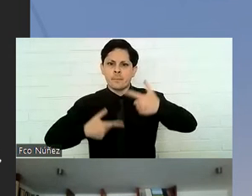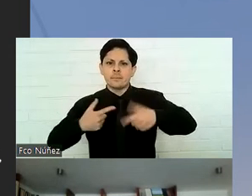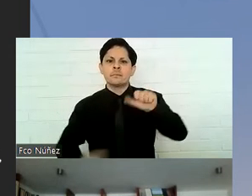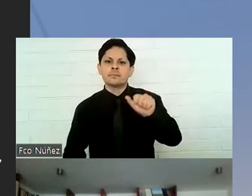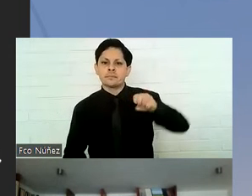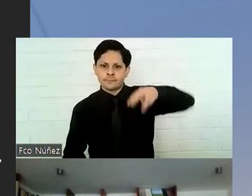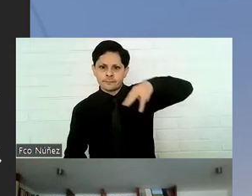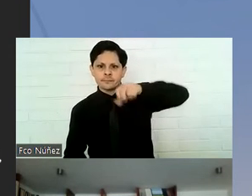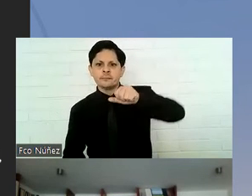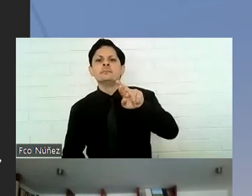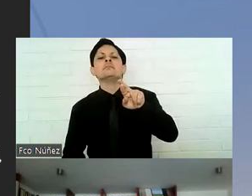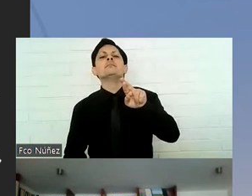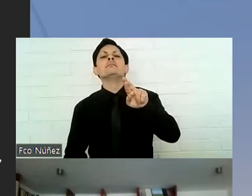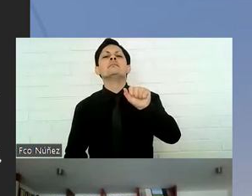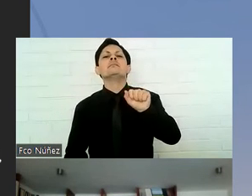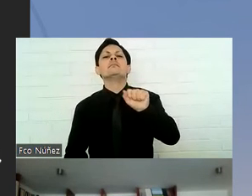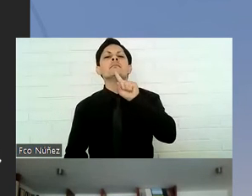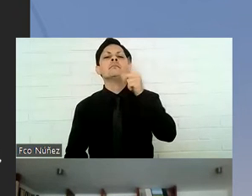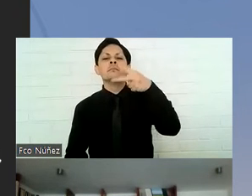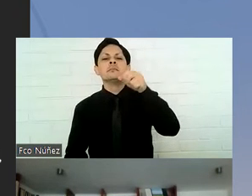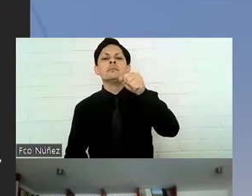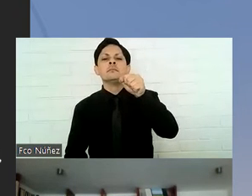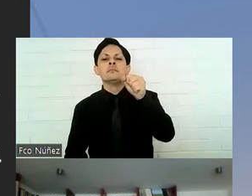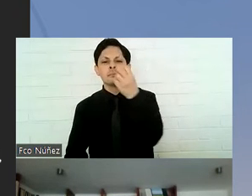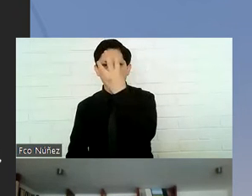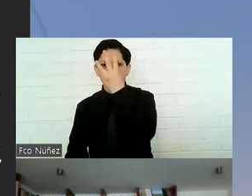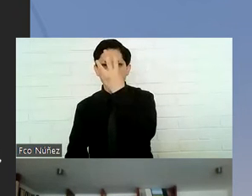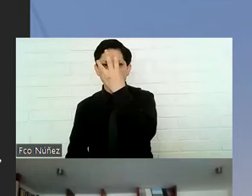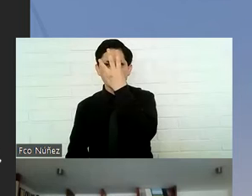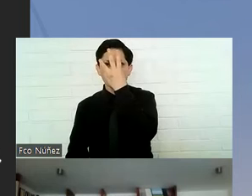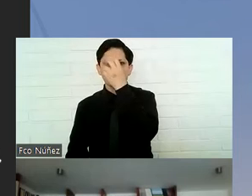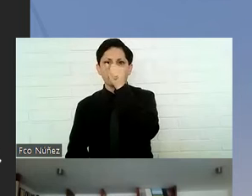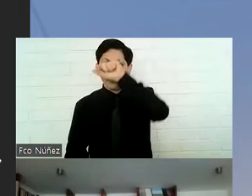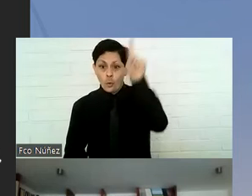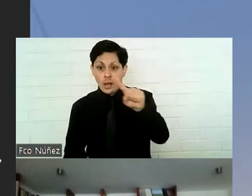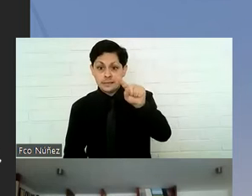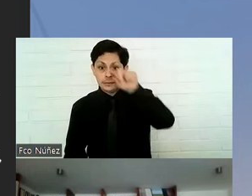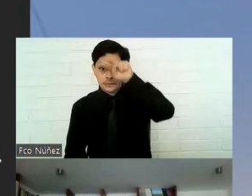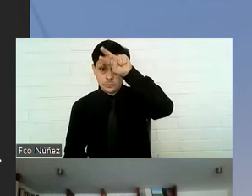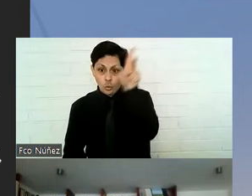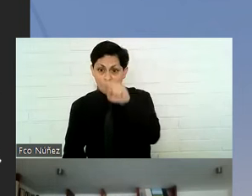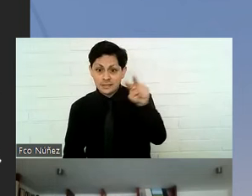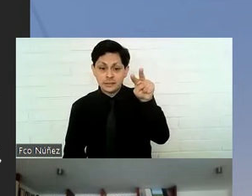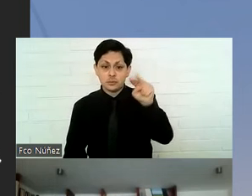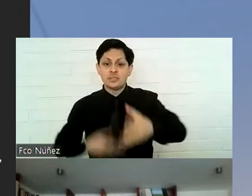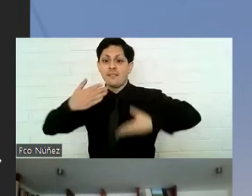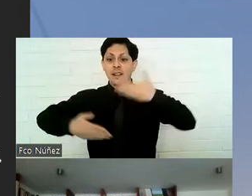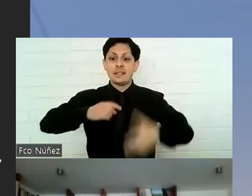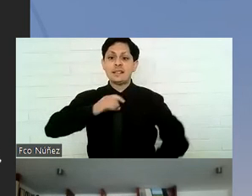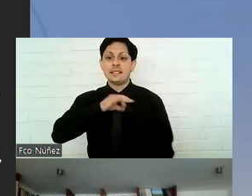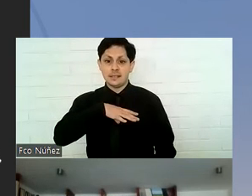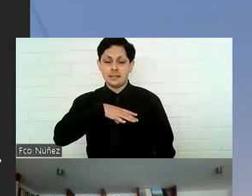de Colombia, y ahorita voy a señalar una activista de Chile, han gestado movimientos